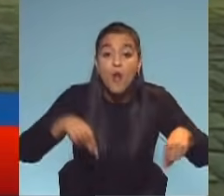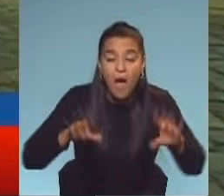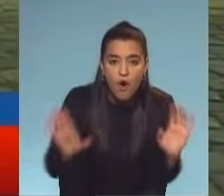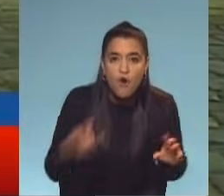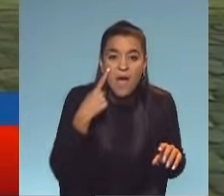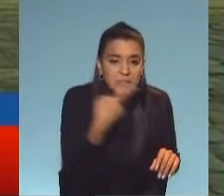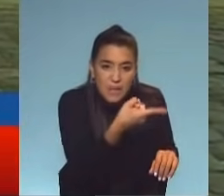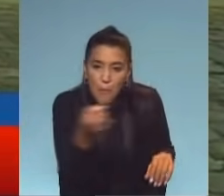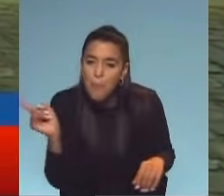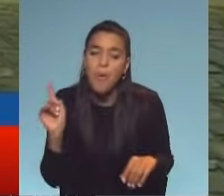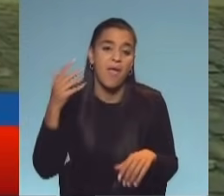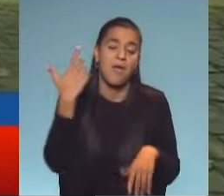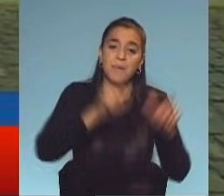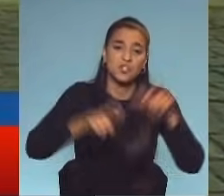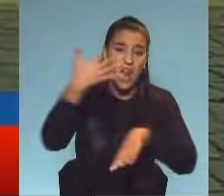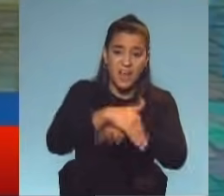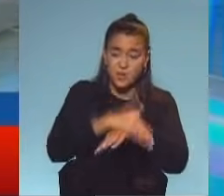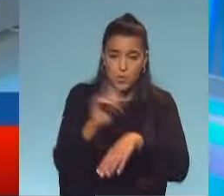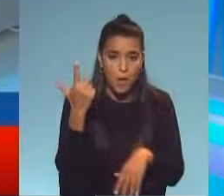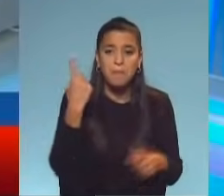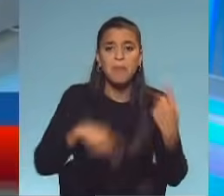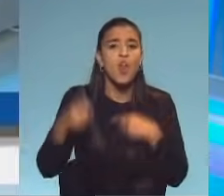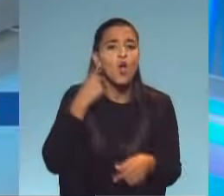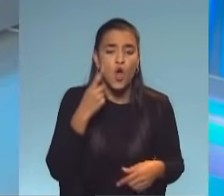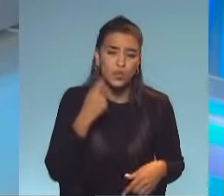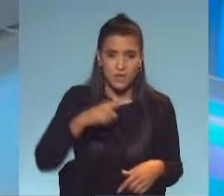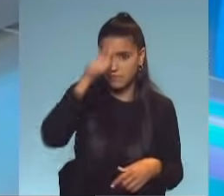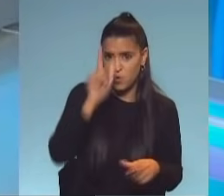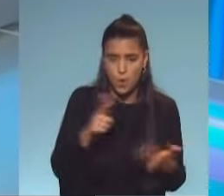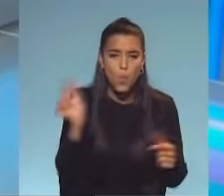que se ve, sin gente en la calle, pero sin demasiado control de parte de las fuerzas de seguridad. En un ratito volvemos.